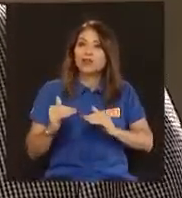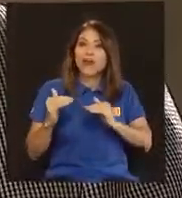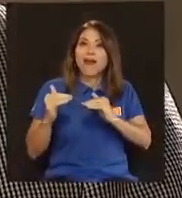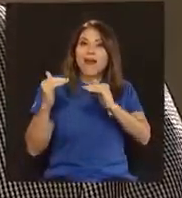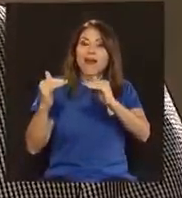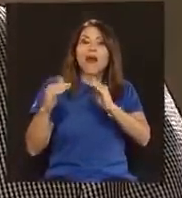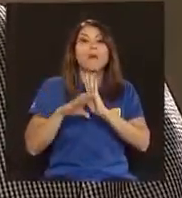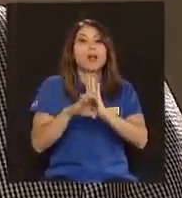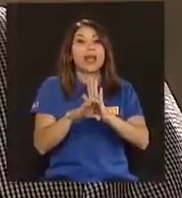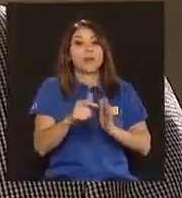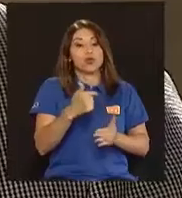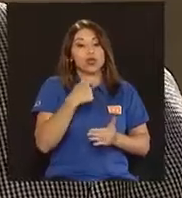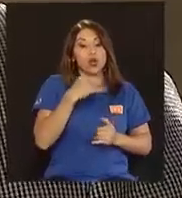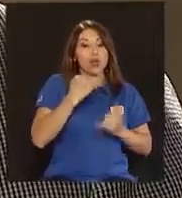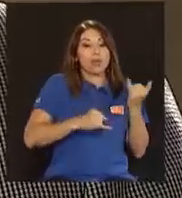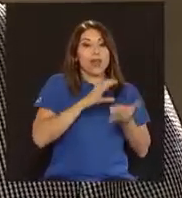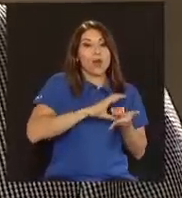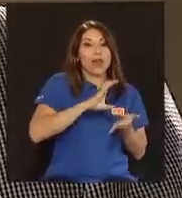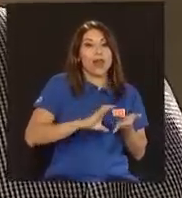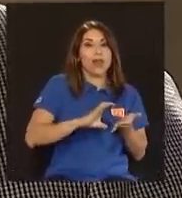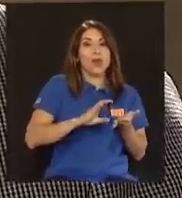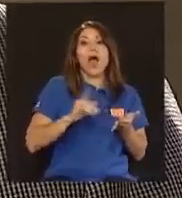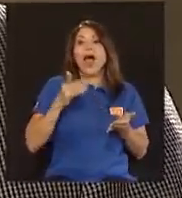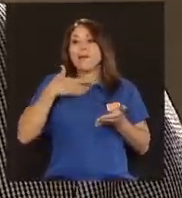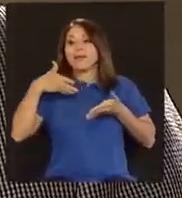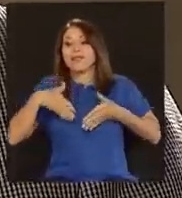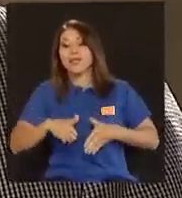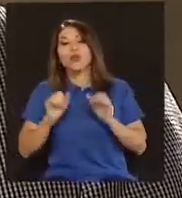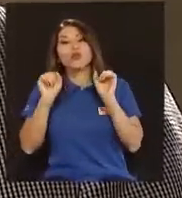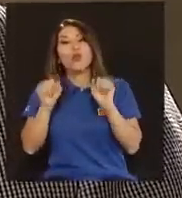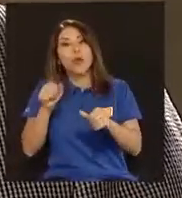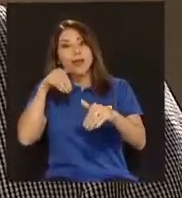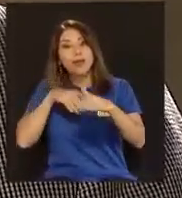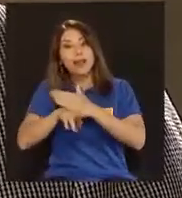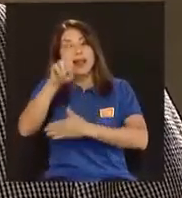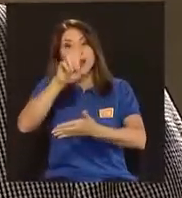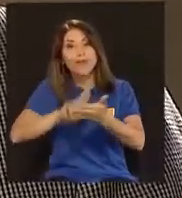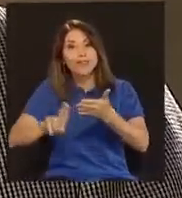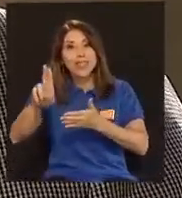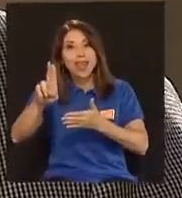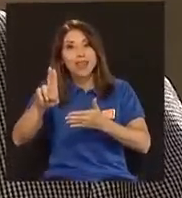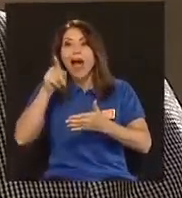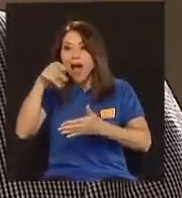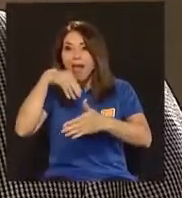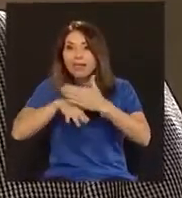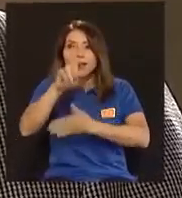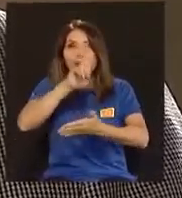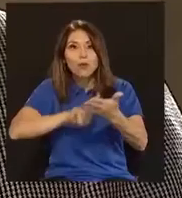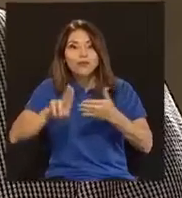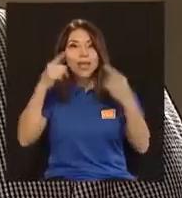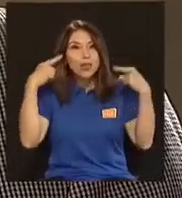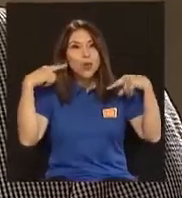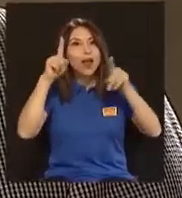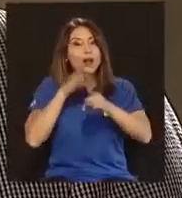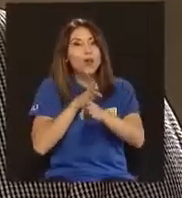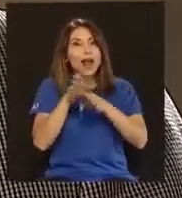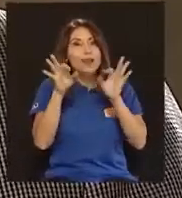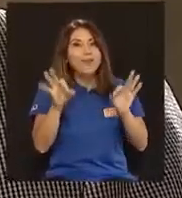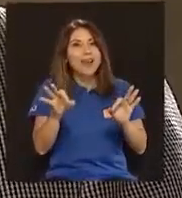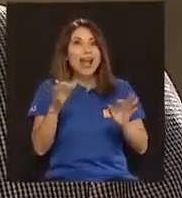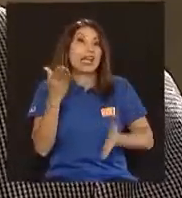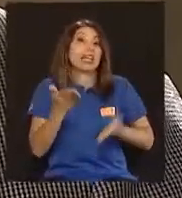ellos puedan ir a la universidad, que si pueden ir a la universidad, lograr una carrera que de otra manera habría sido tal vez muy difícil o imposible. De